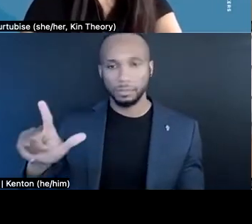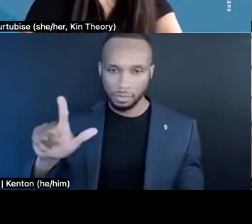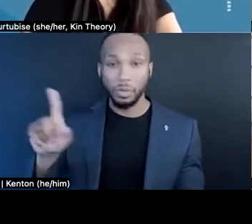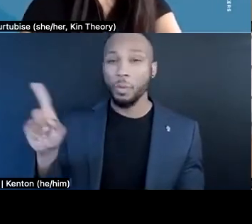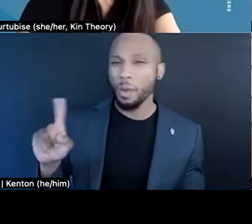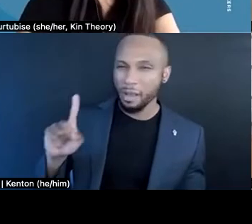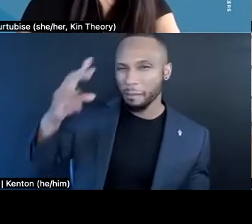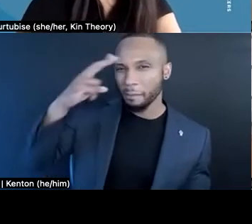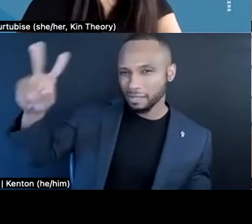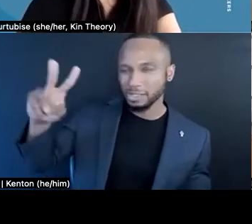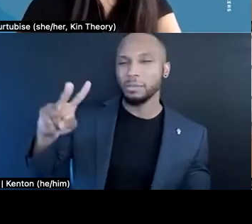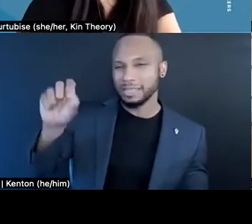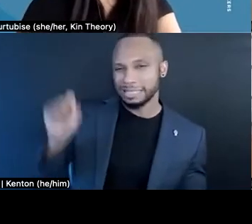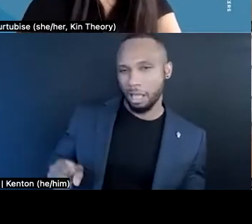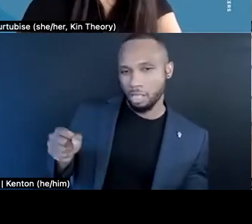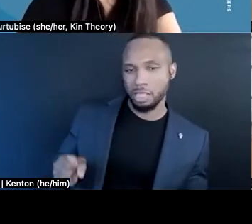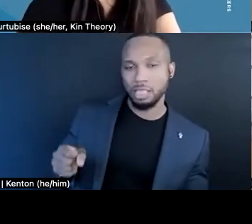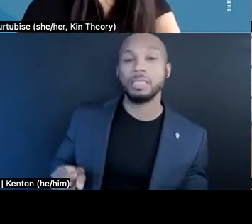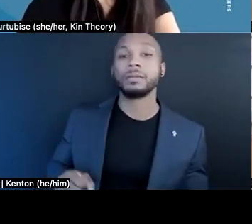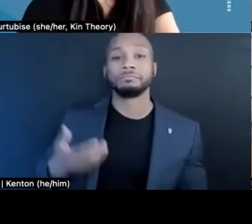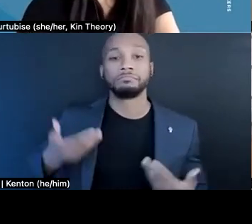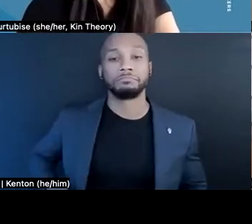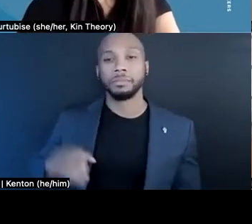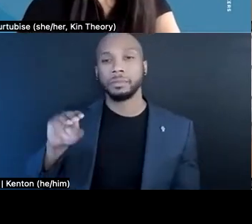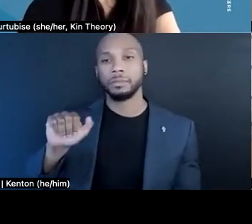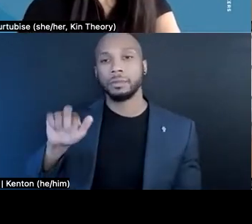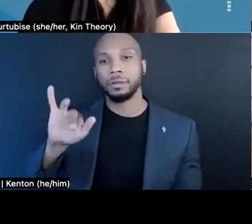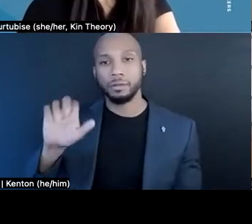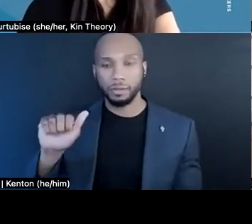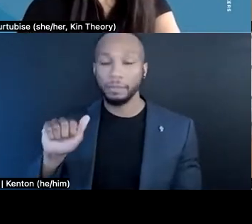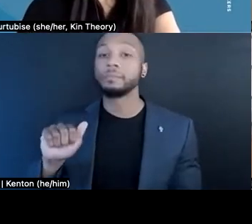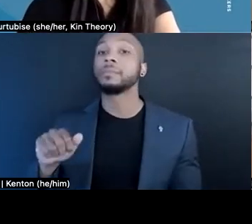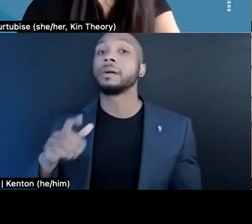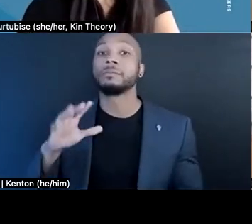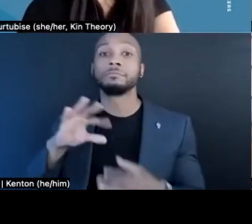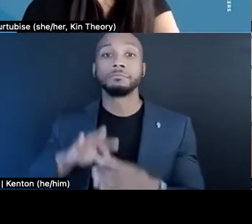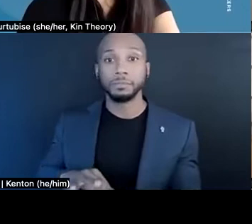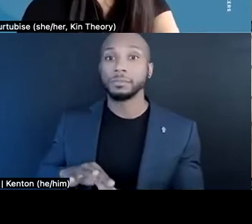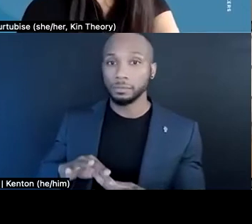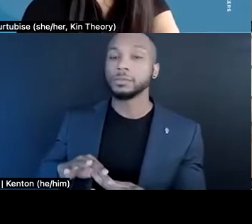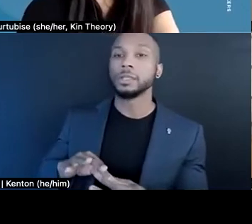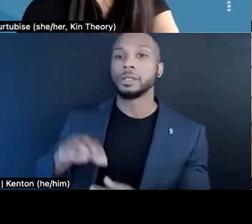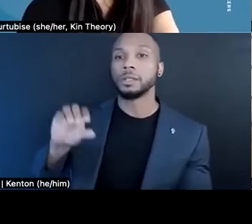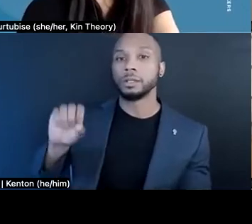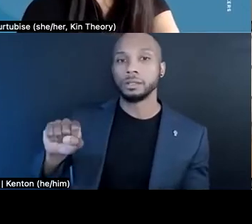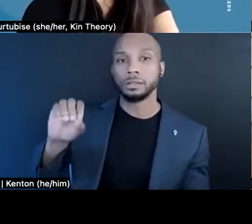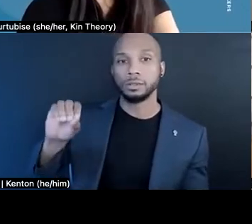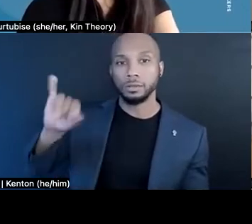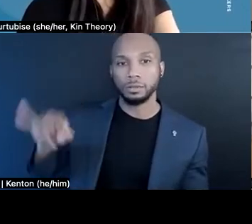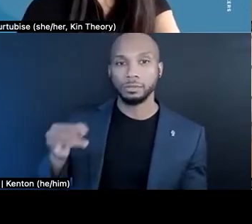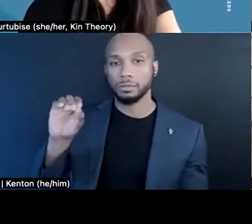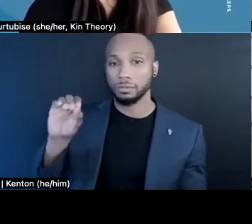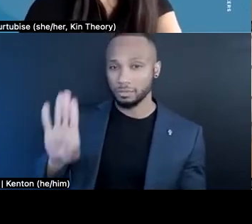México. Soy María, pertenezco al linaje Sojob de este